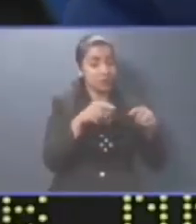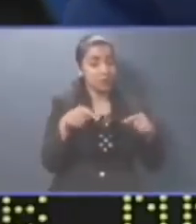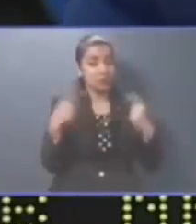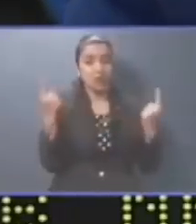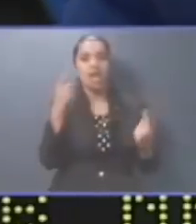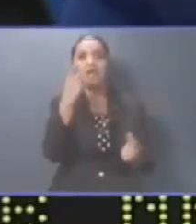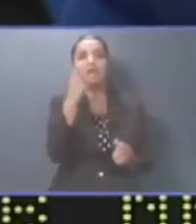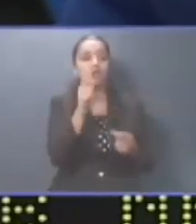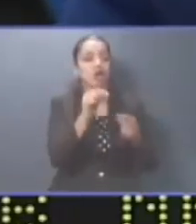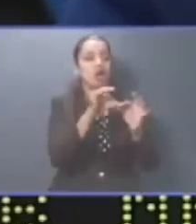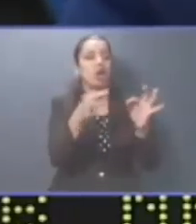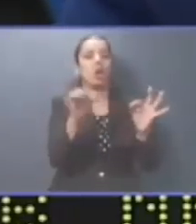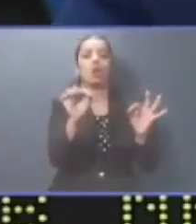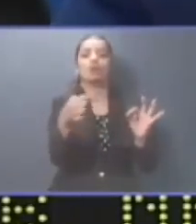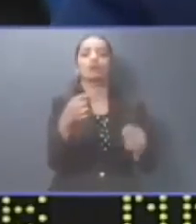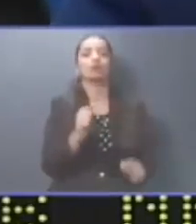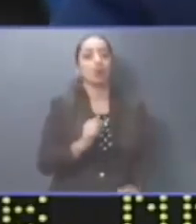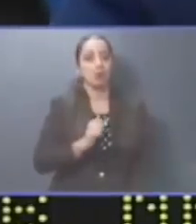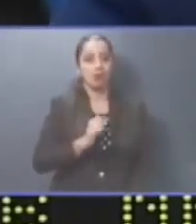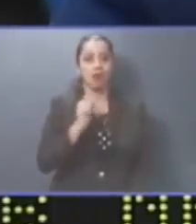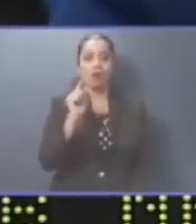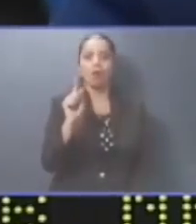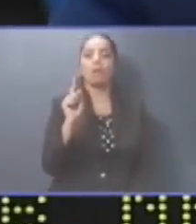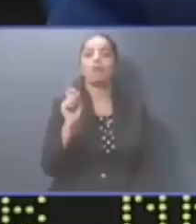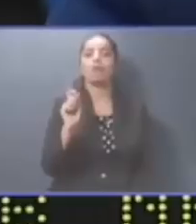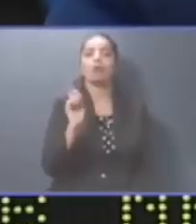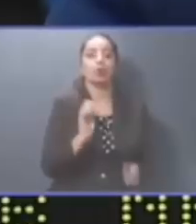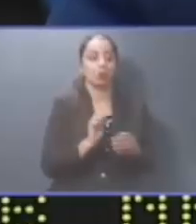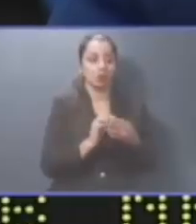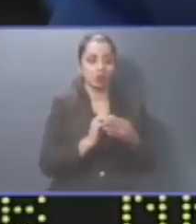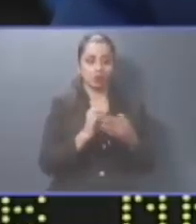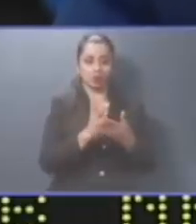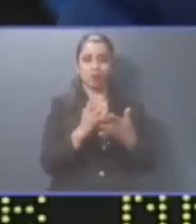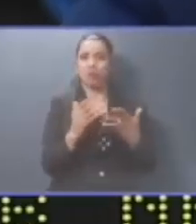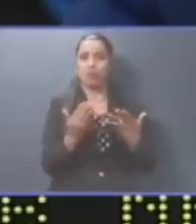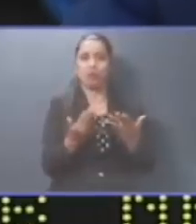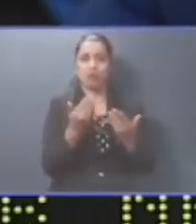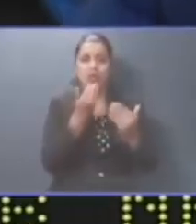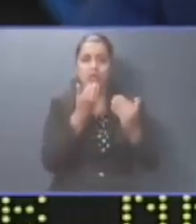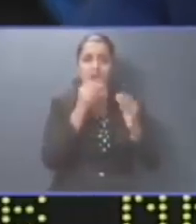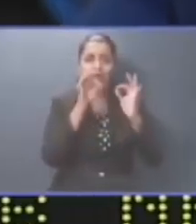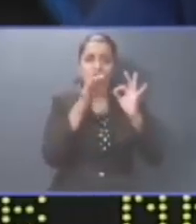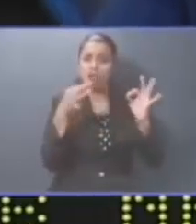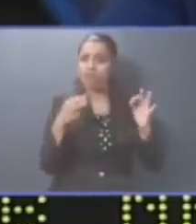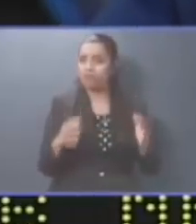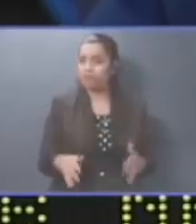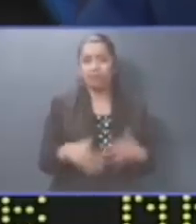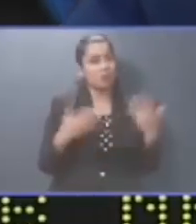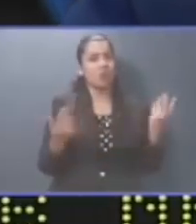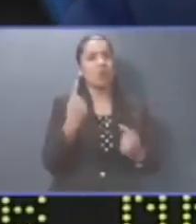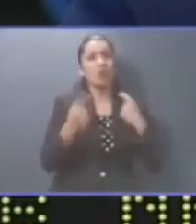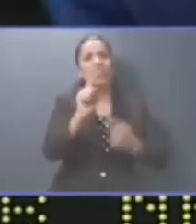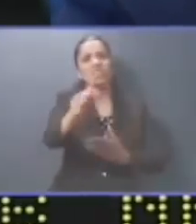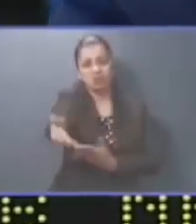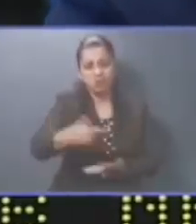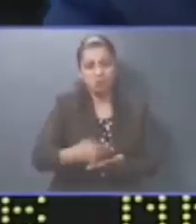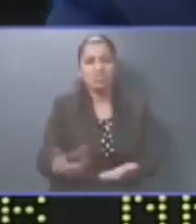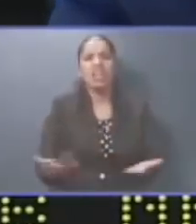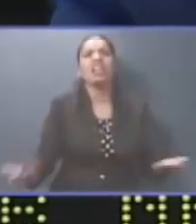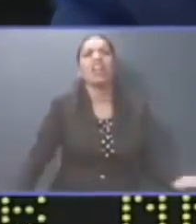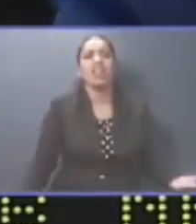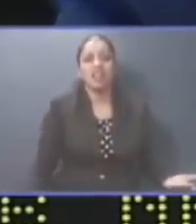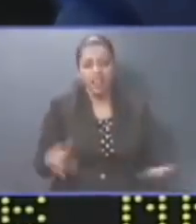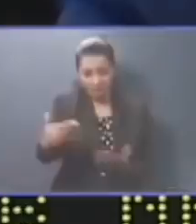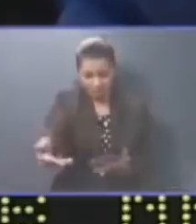una coma, que por qué no lleva un punto, que por qué no se dice de esta manera. Pero ¿cuáles son las propuestas